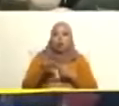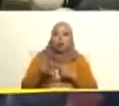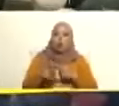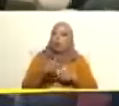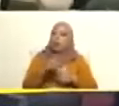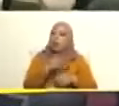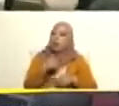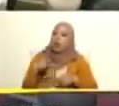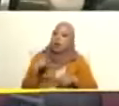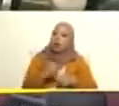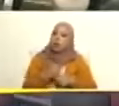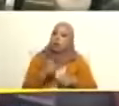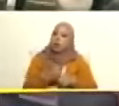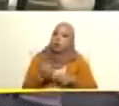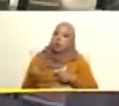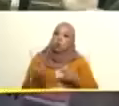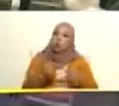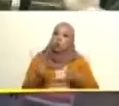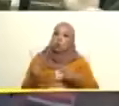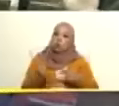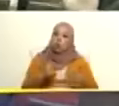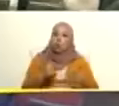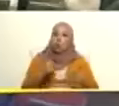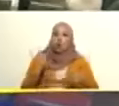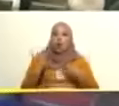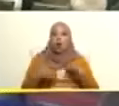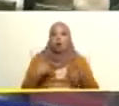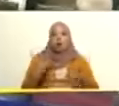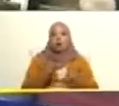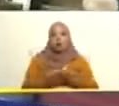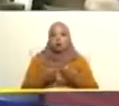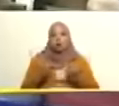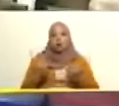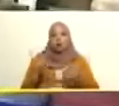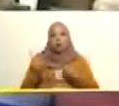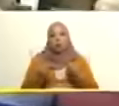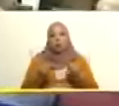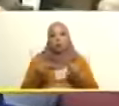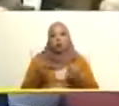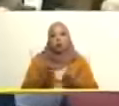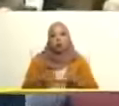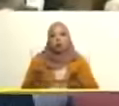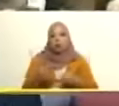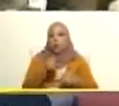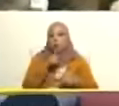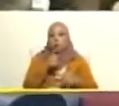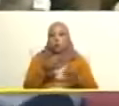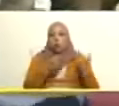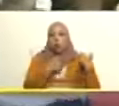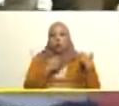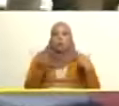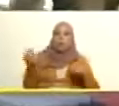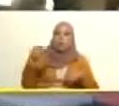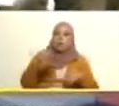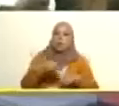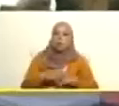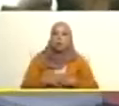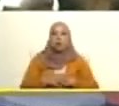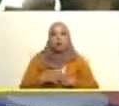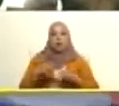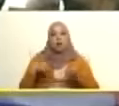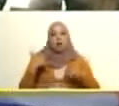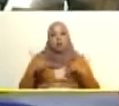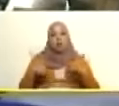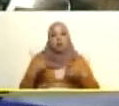quiera traer inversión, pues que así lo haga. Y como hemos dicho, aquí van a recaudar más con mayor